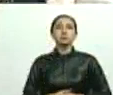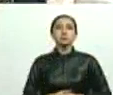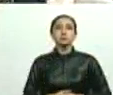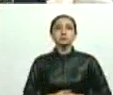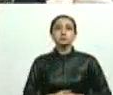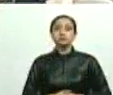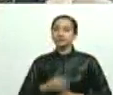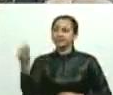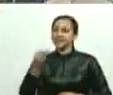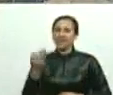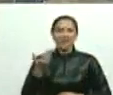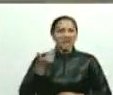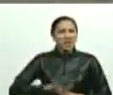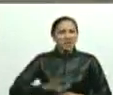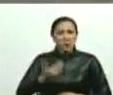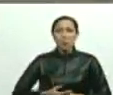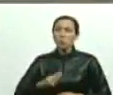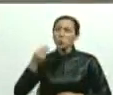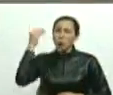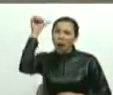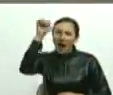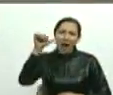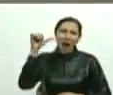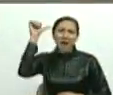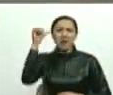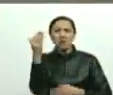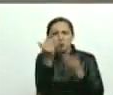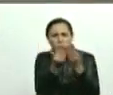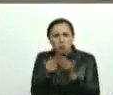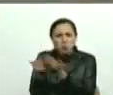siempre es importante el análisis, el estudio,